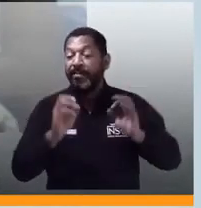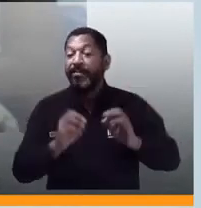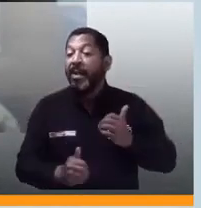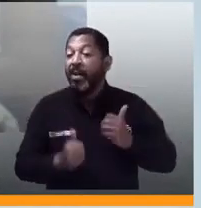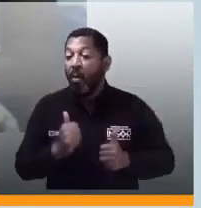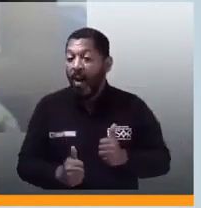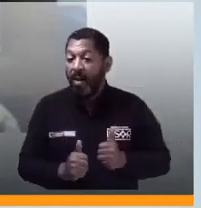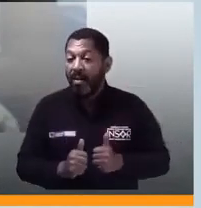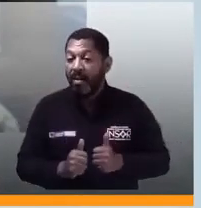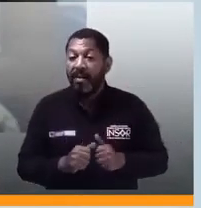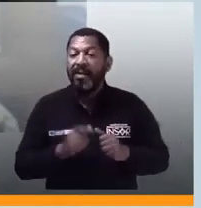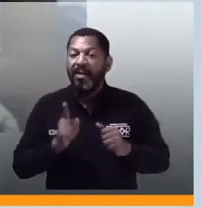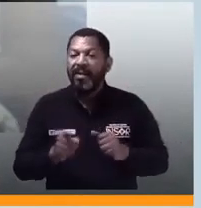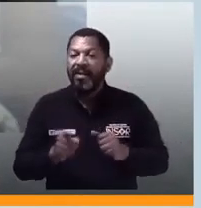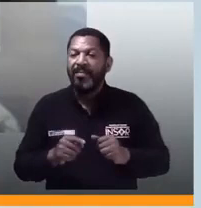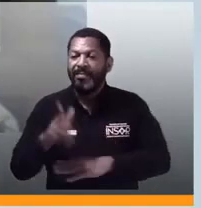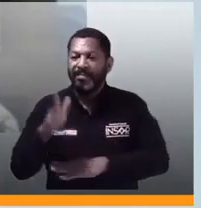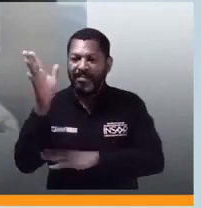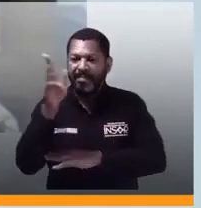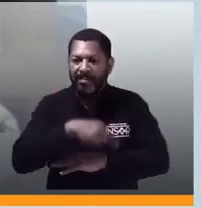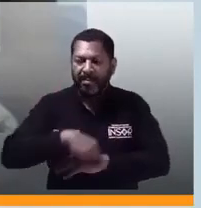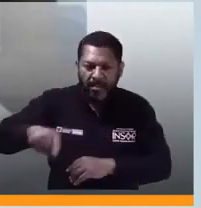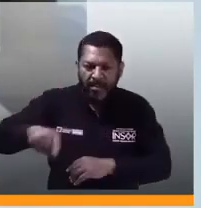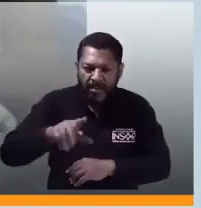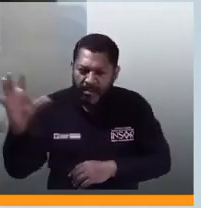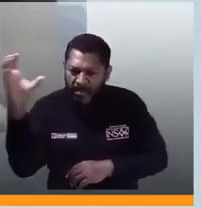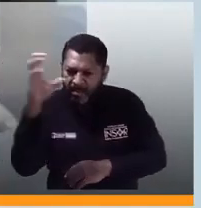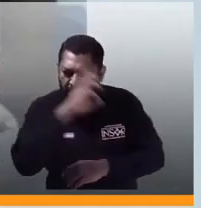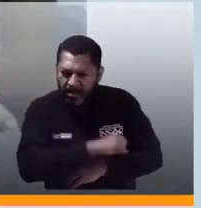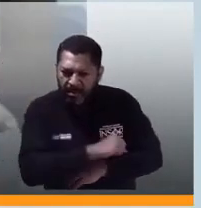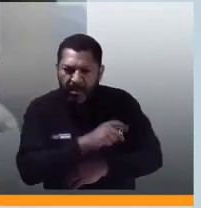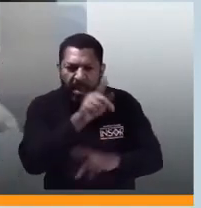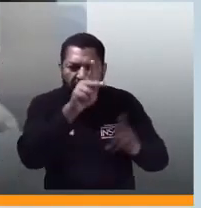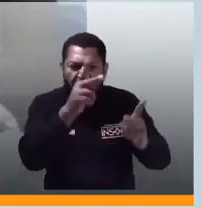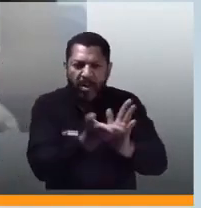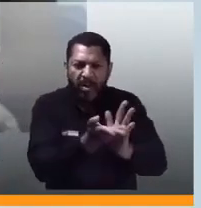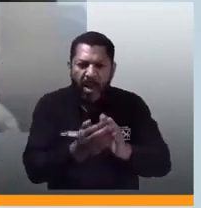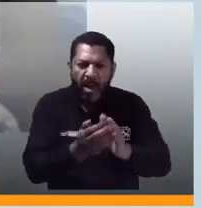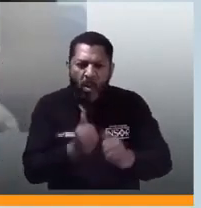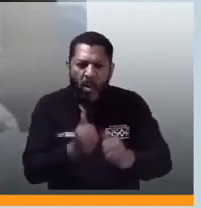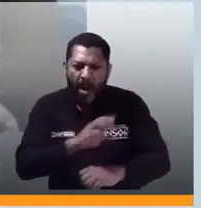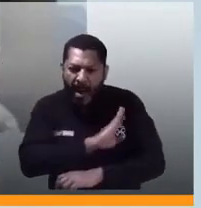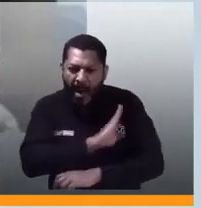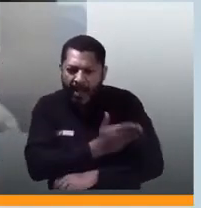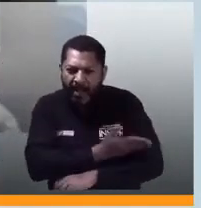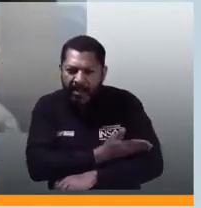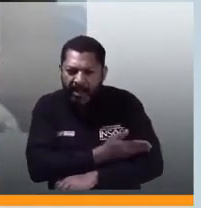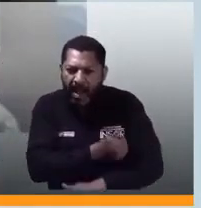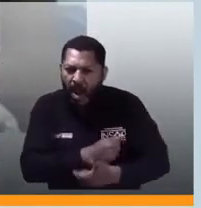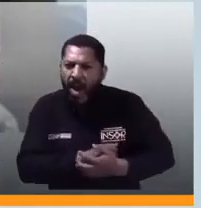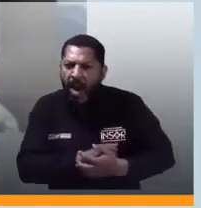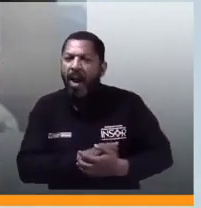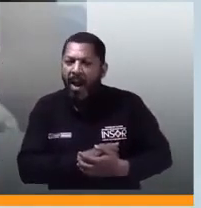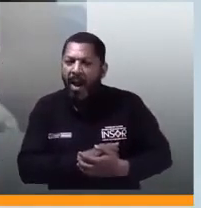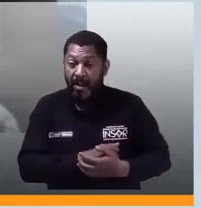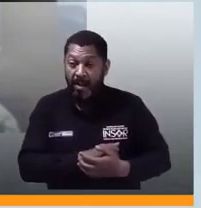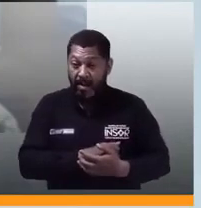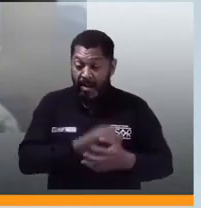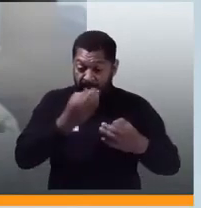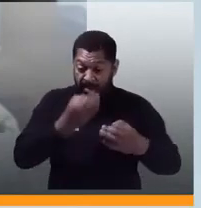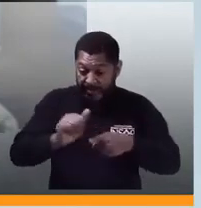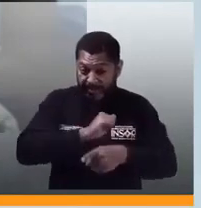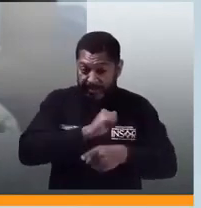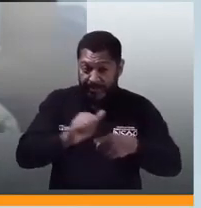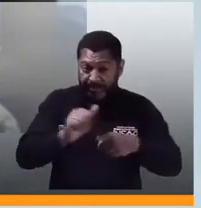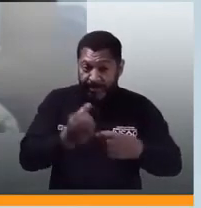evidenciar en el escenario las fortalezas de los estudiantes, es decir, que la práctica debe estar orientada